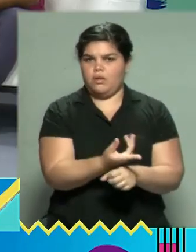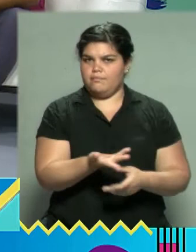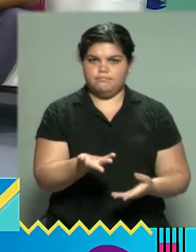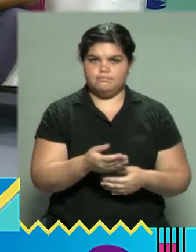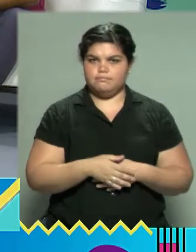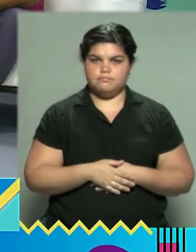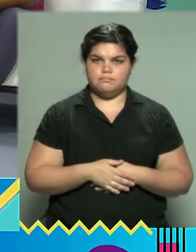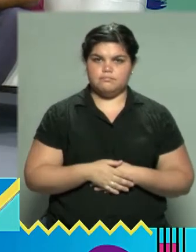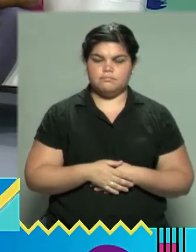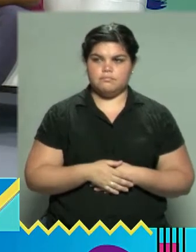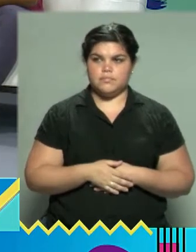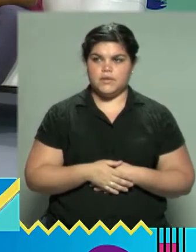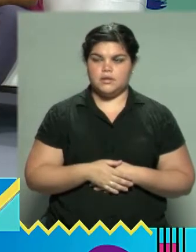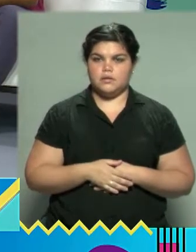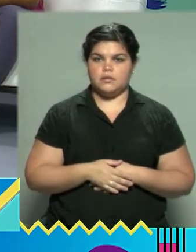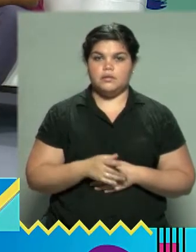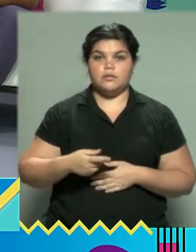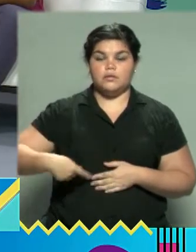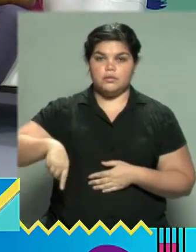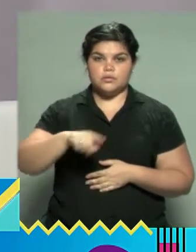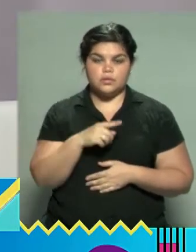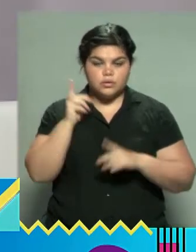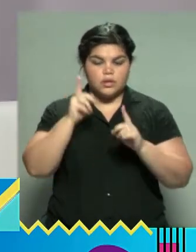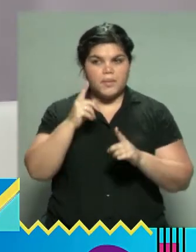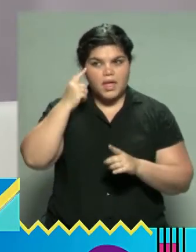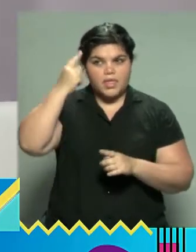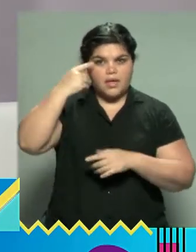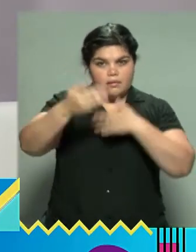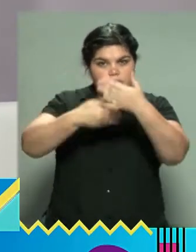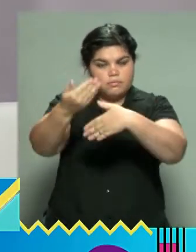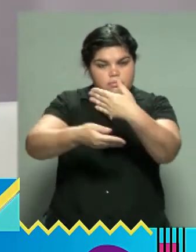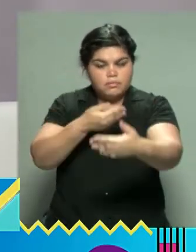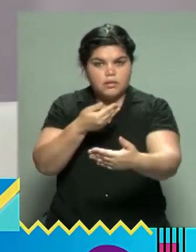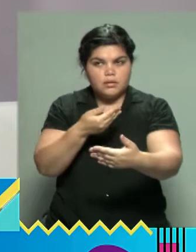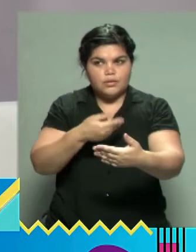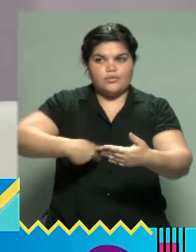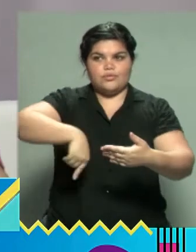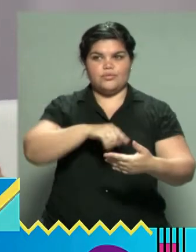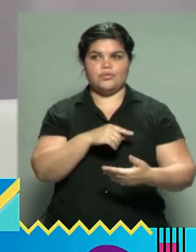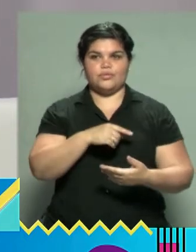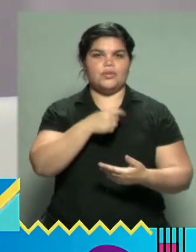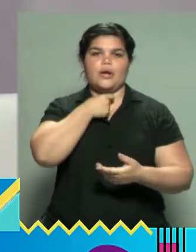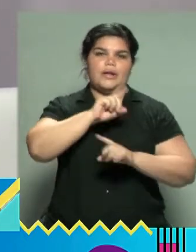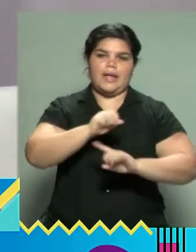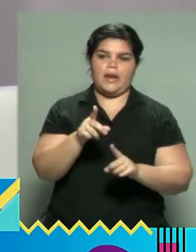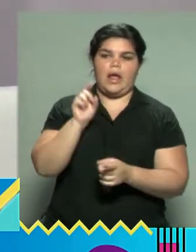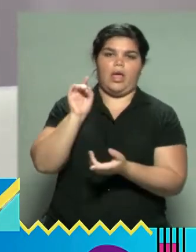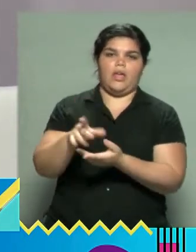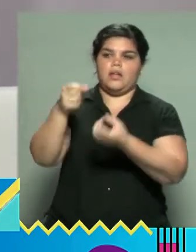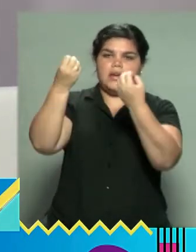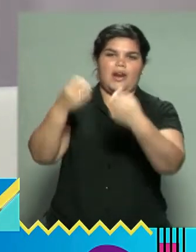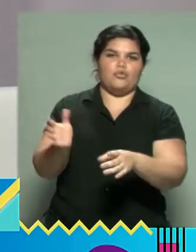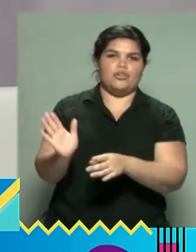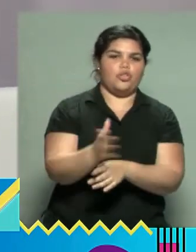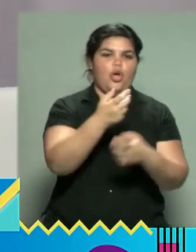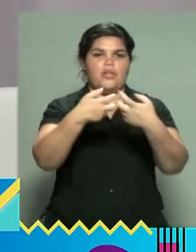nosotros, antes que él desarrollara su idea, no es que queremos hacer que renuncien inmediatamente todos los